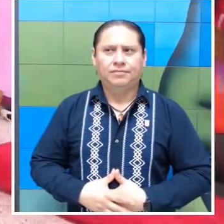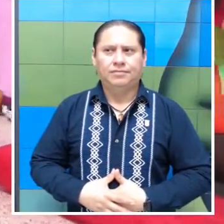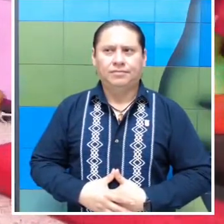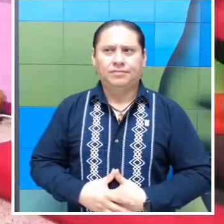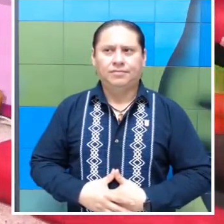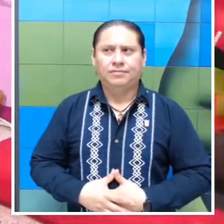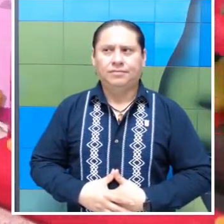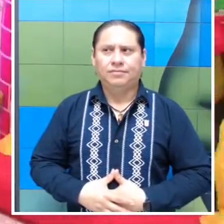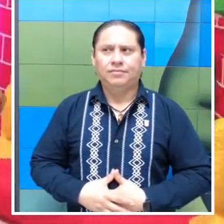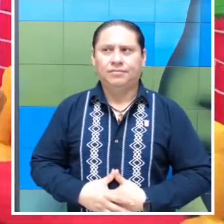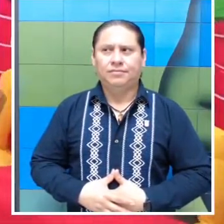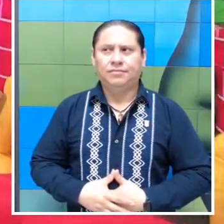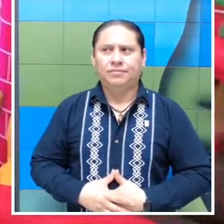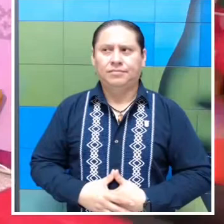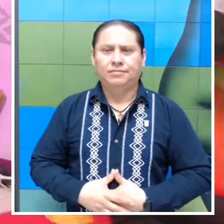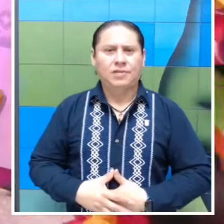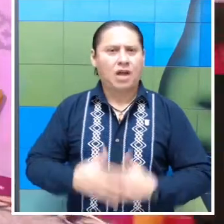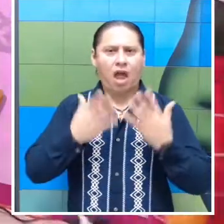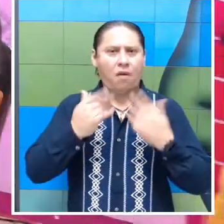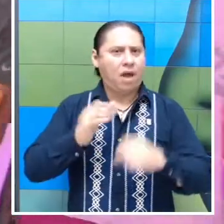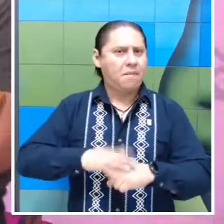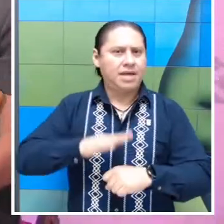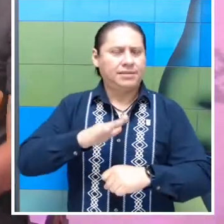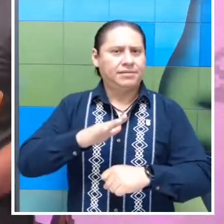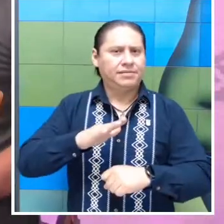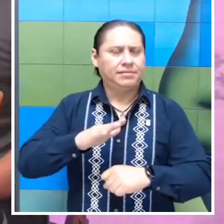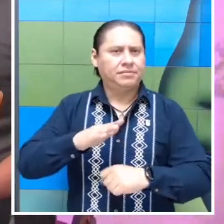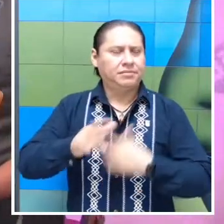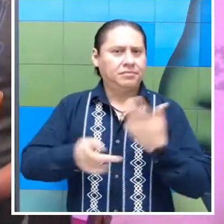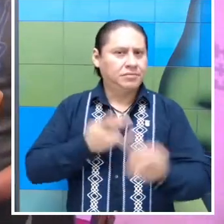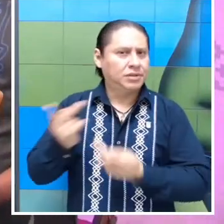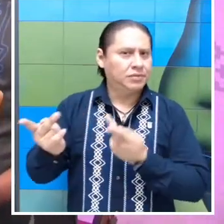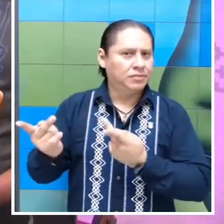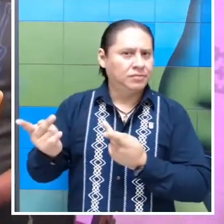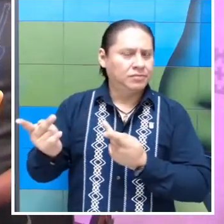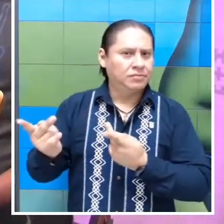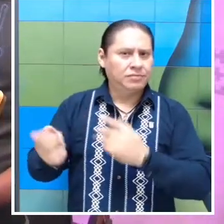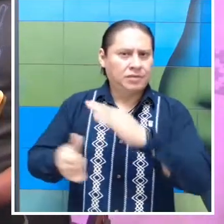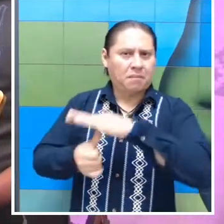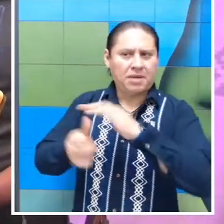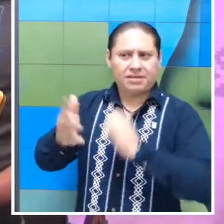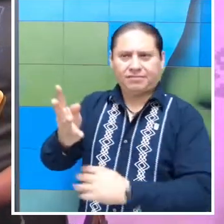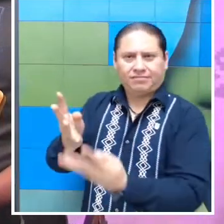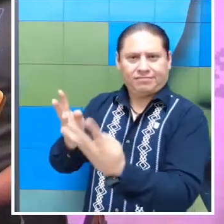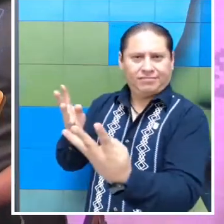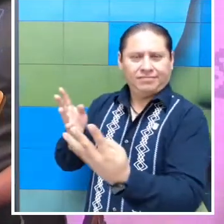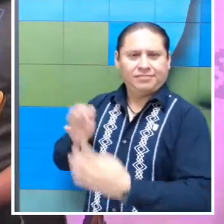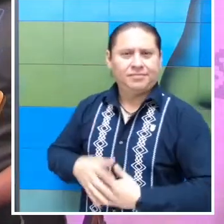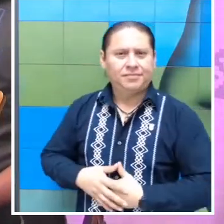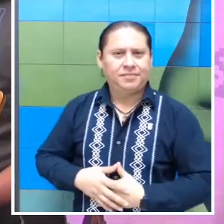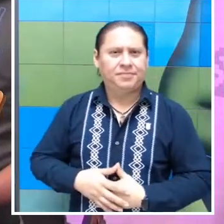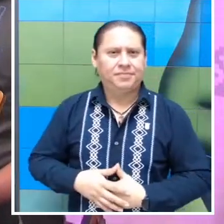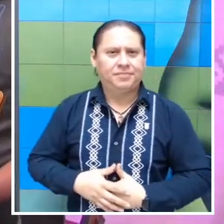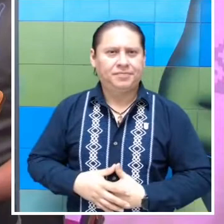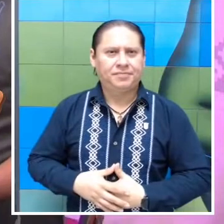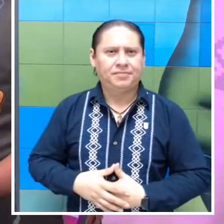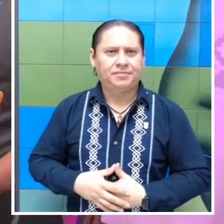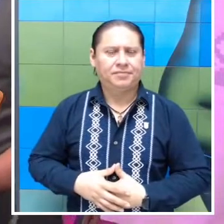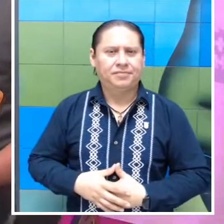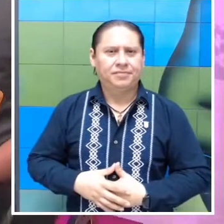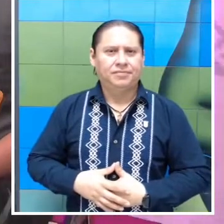Bueno, ya no hay más preguntas a la gente del presidium, a los honorables presentes aquí